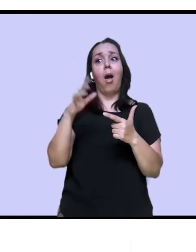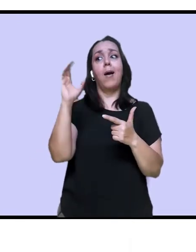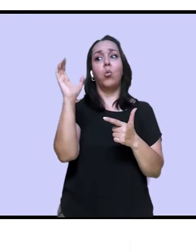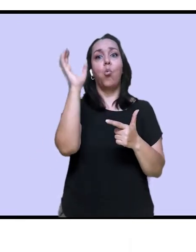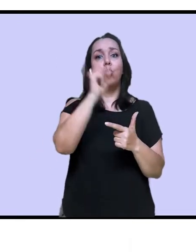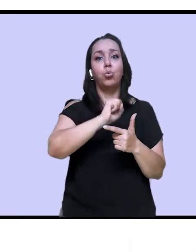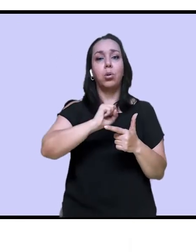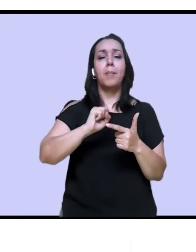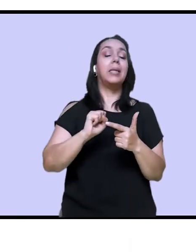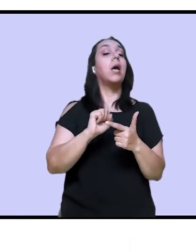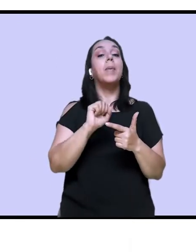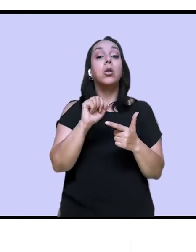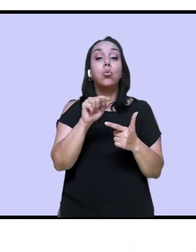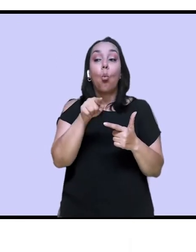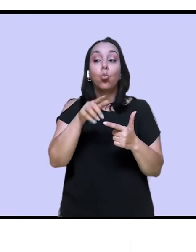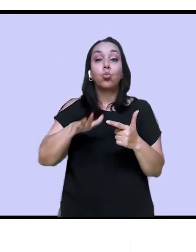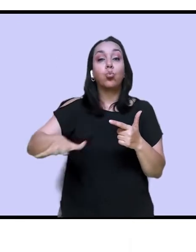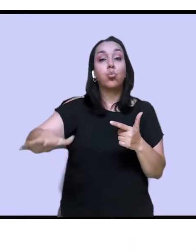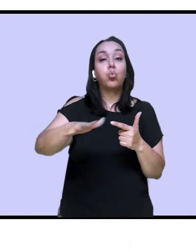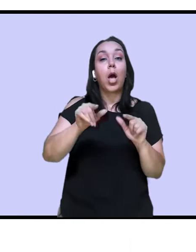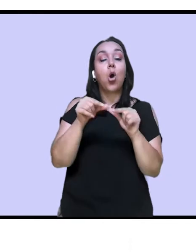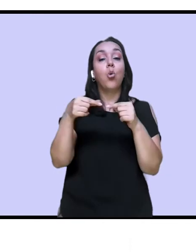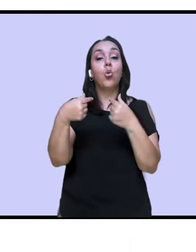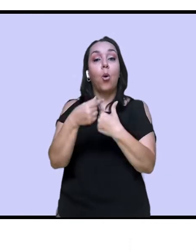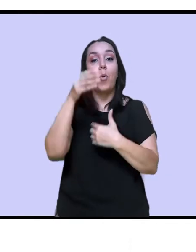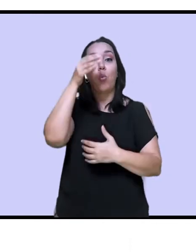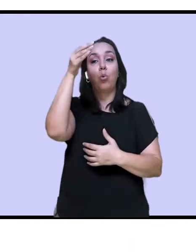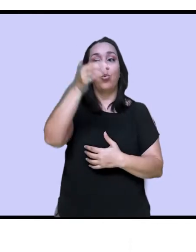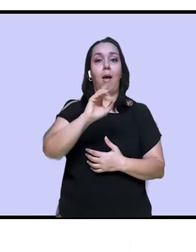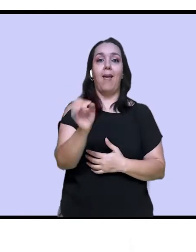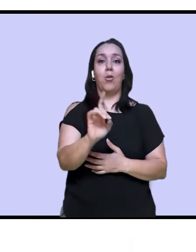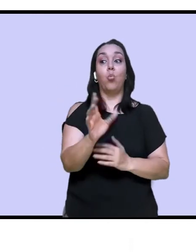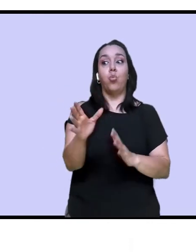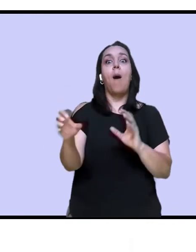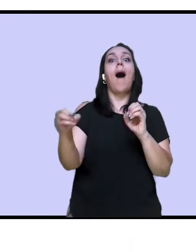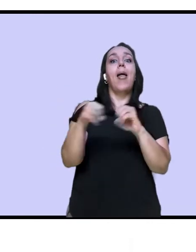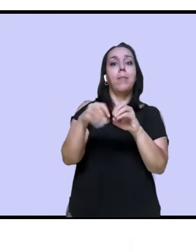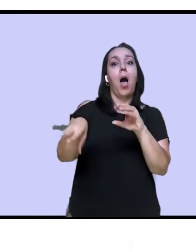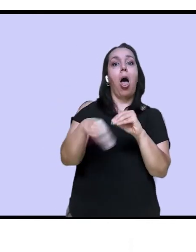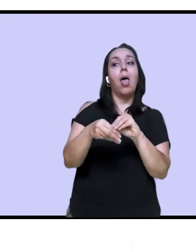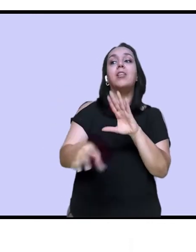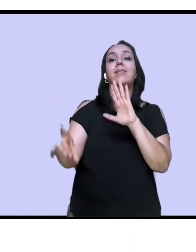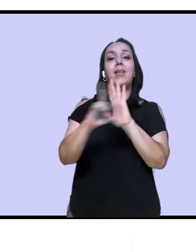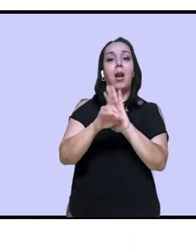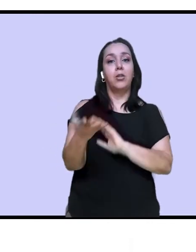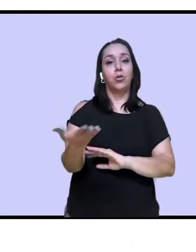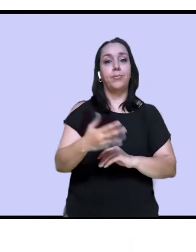de reconocimiento ya no solo del grupo cultural, sino también de sus derechos.